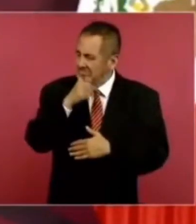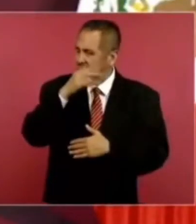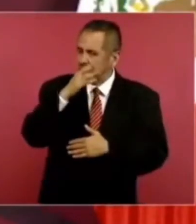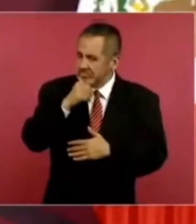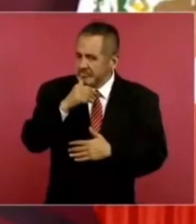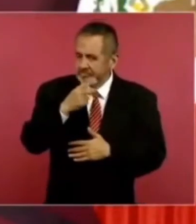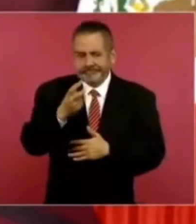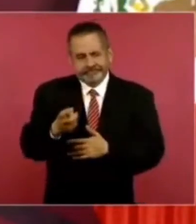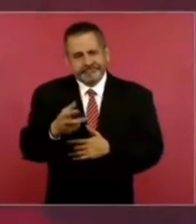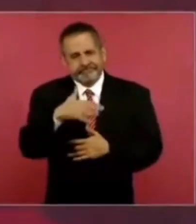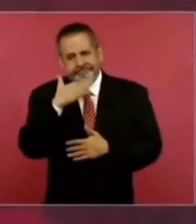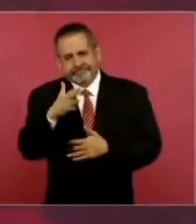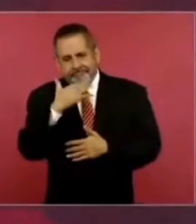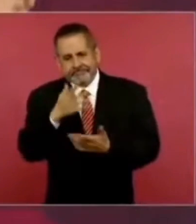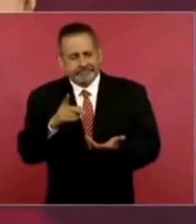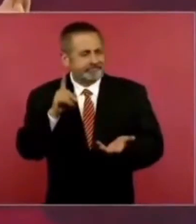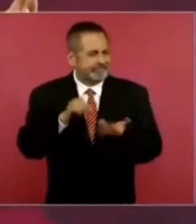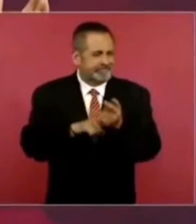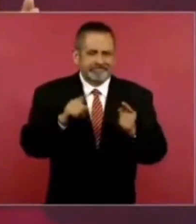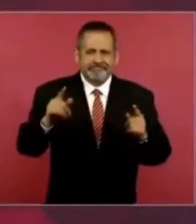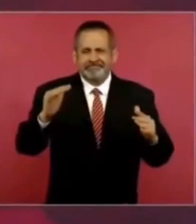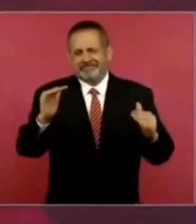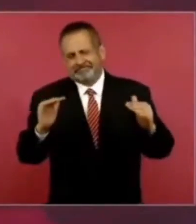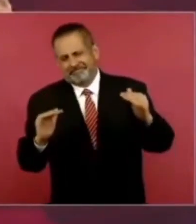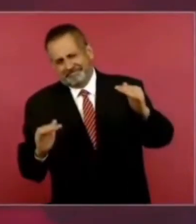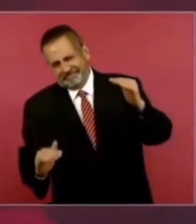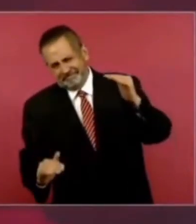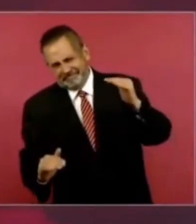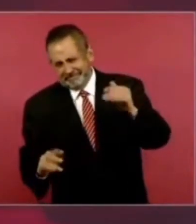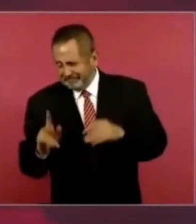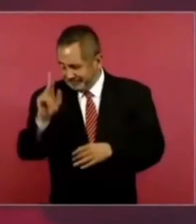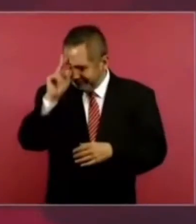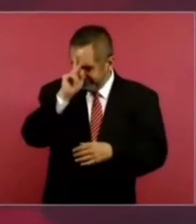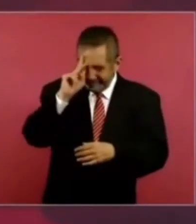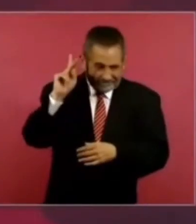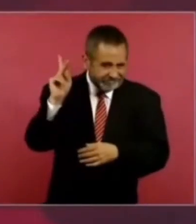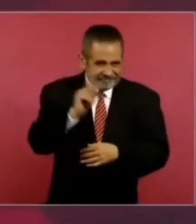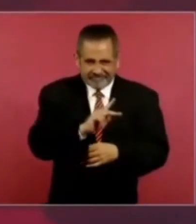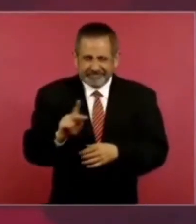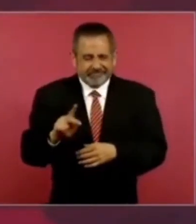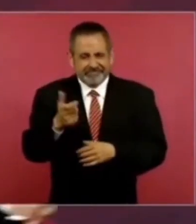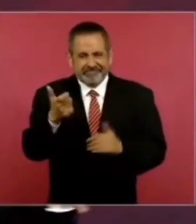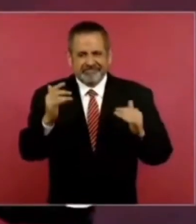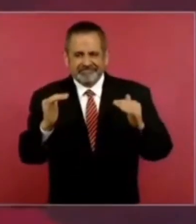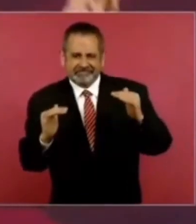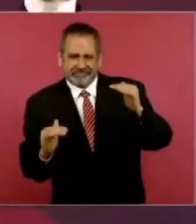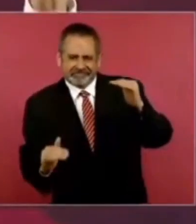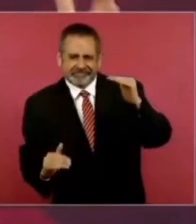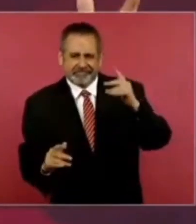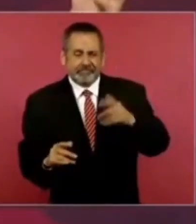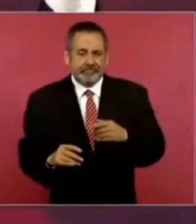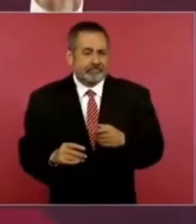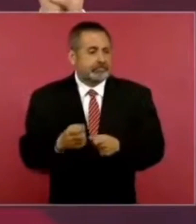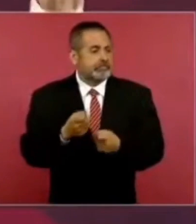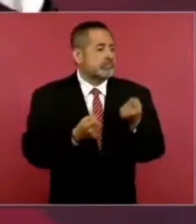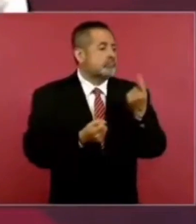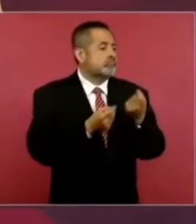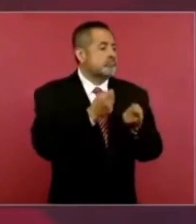Había una monstruosa desigualdad económica y social, porque unos cuantos